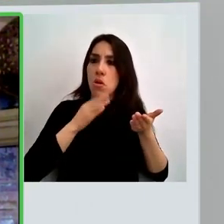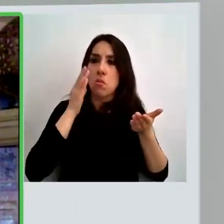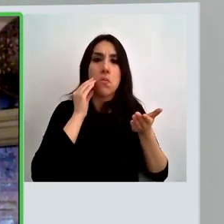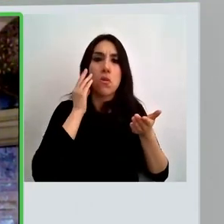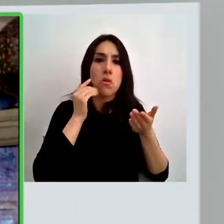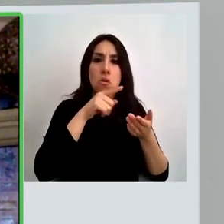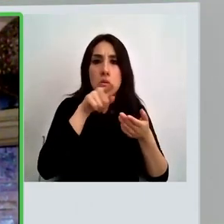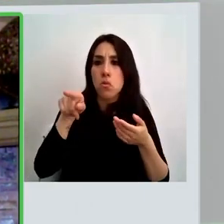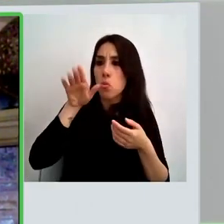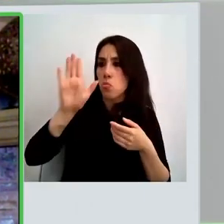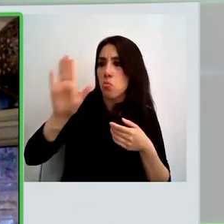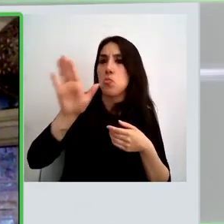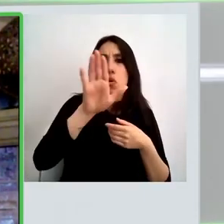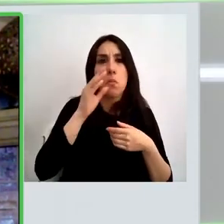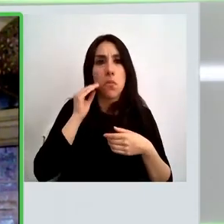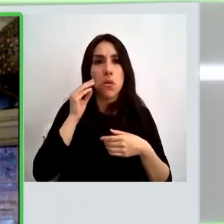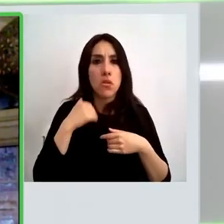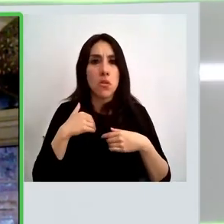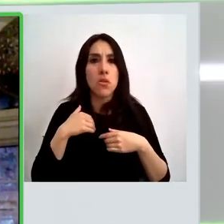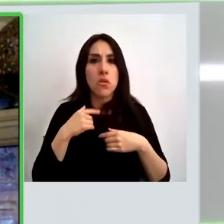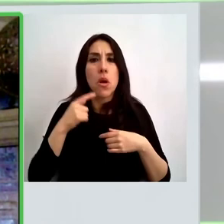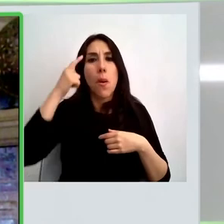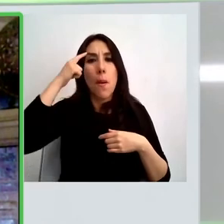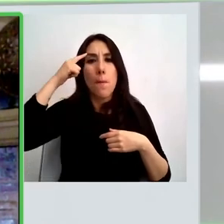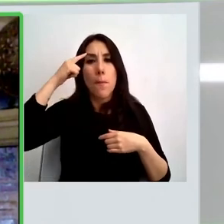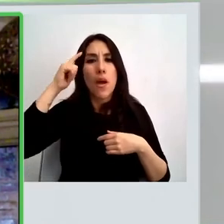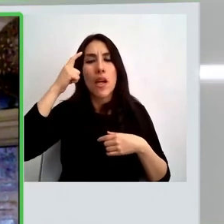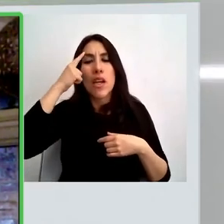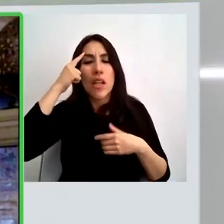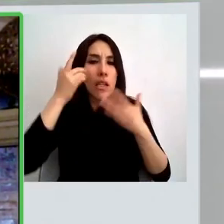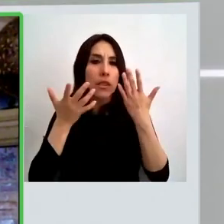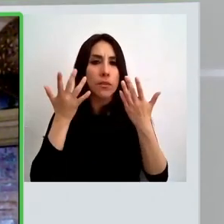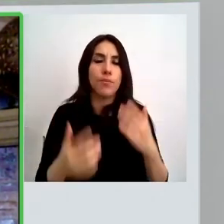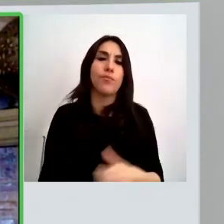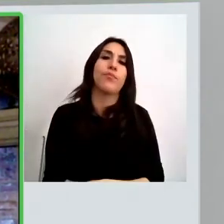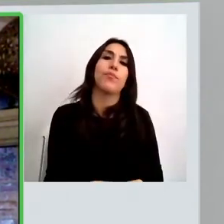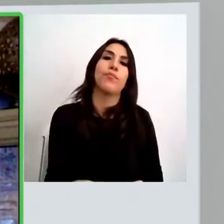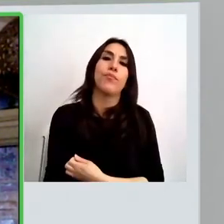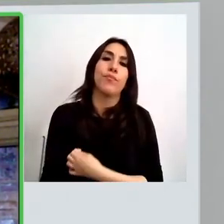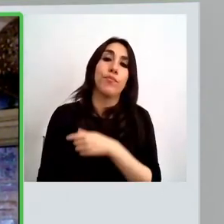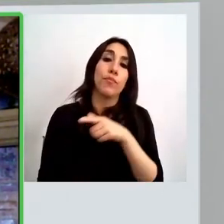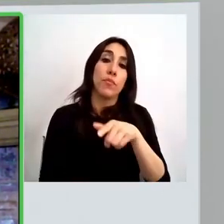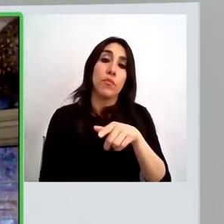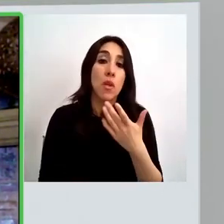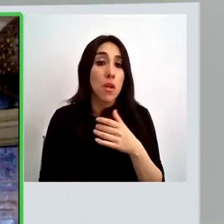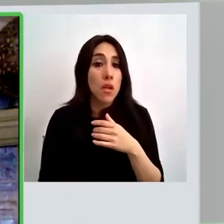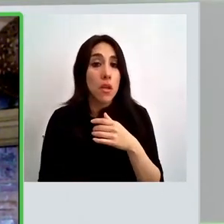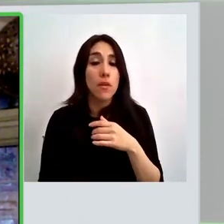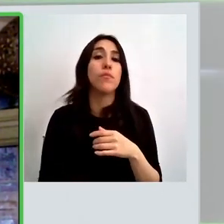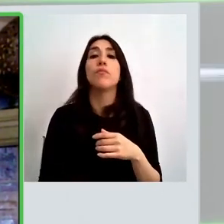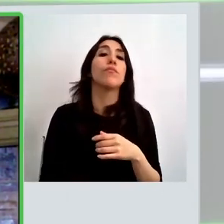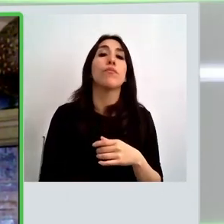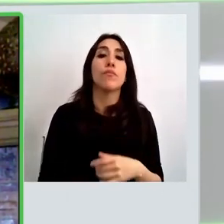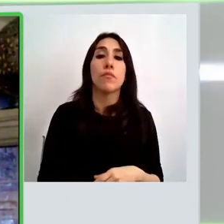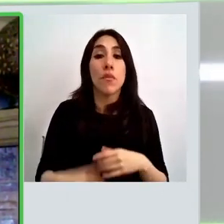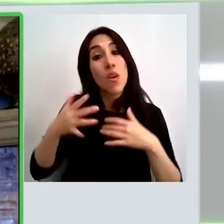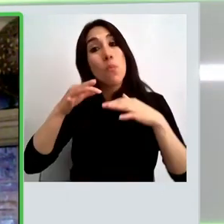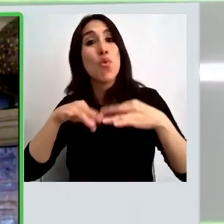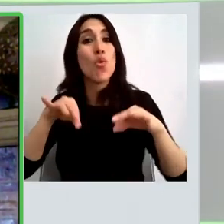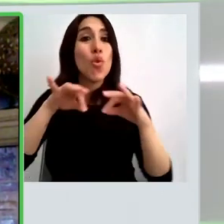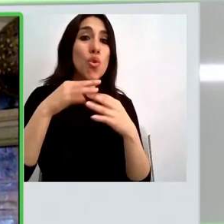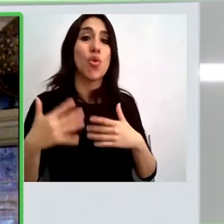mente creo que es un rol muy importante de las legislaciones